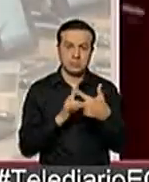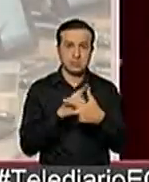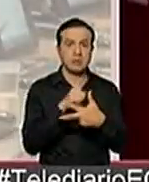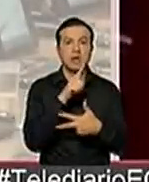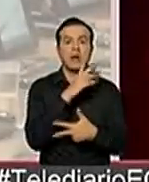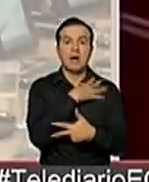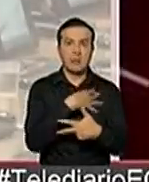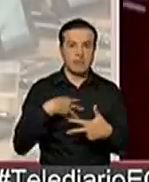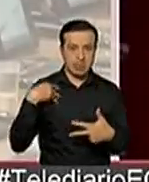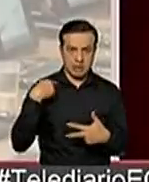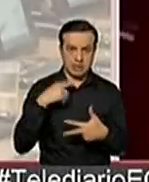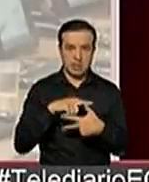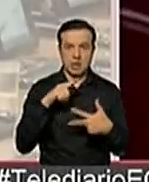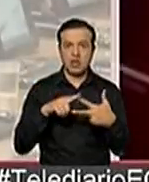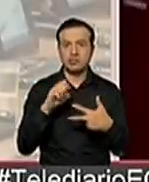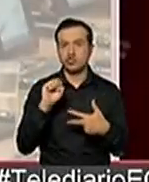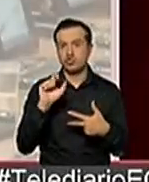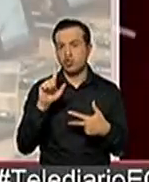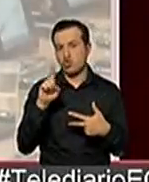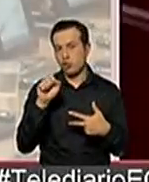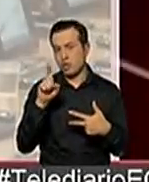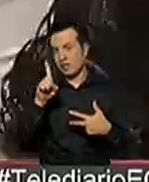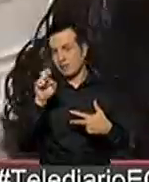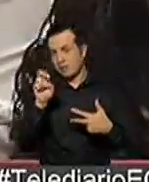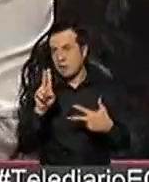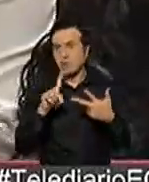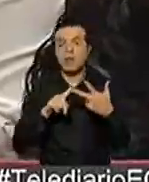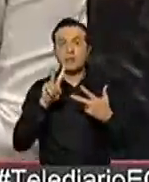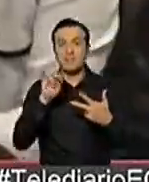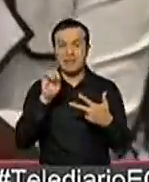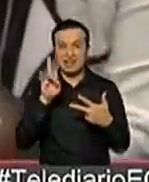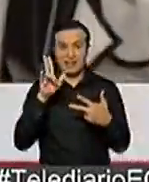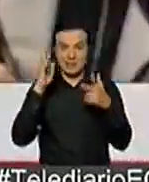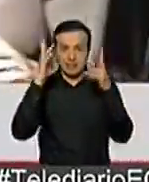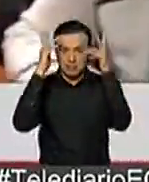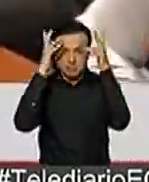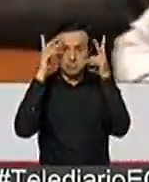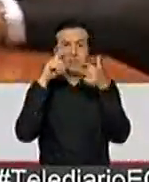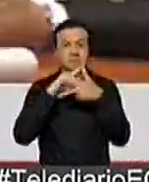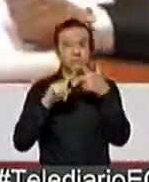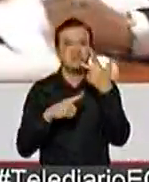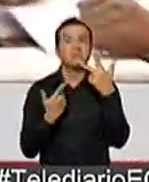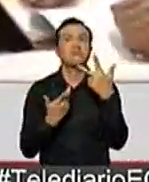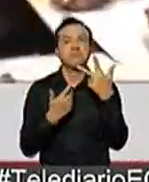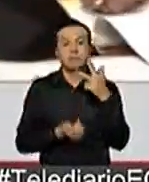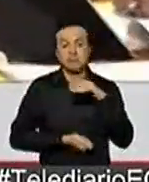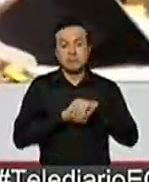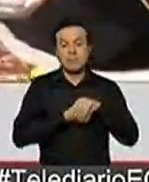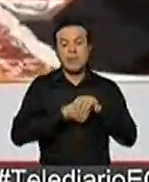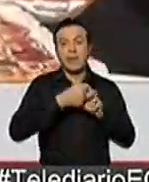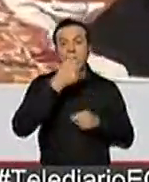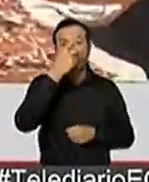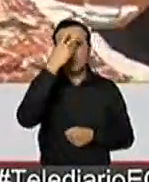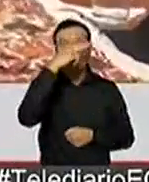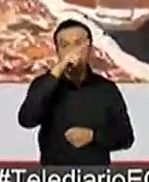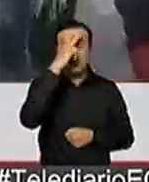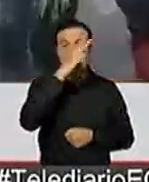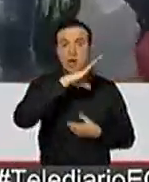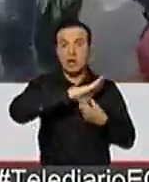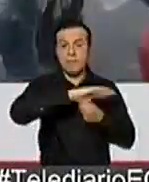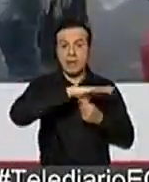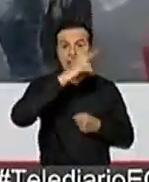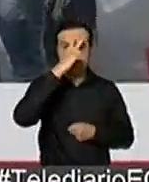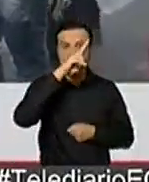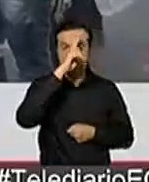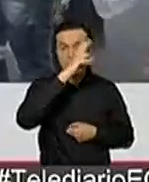Gabriela Rivadeneira, Soledad Buendía y Carlos Viteri, quienes solicitaron protección y se refugiaron en la Embajada de México en Ecuador, luego